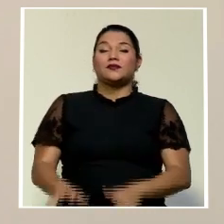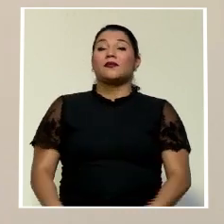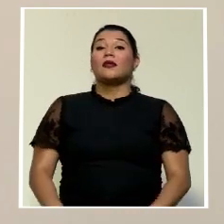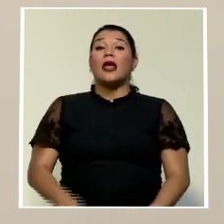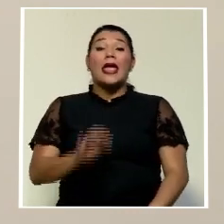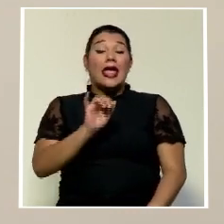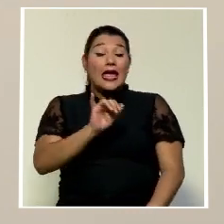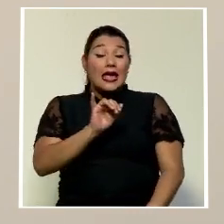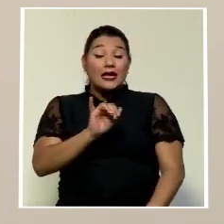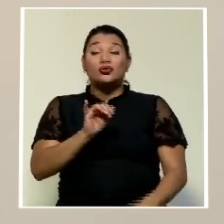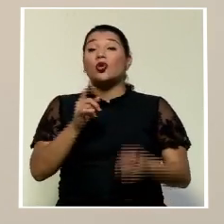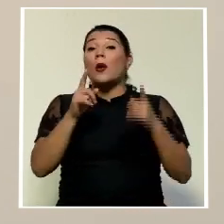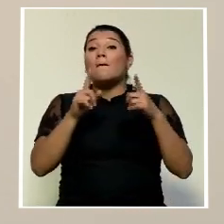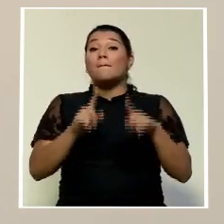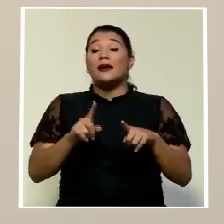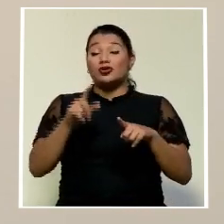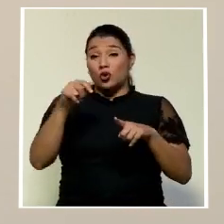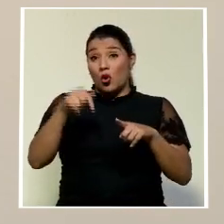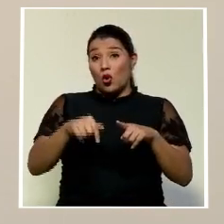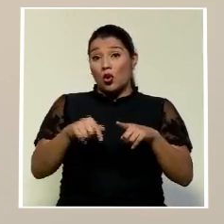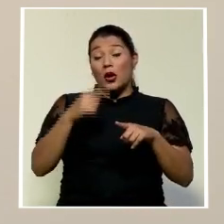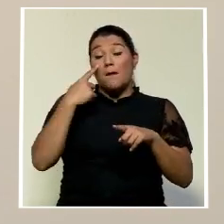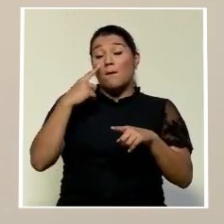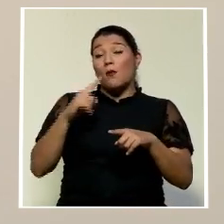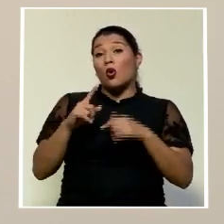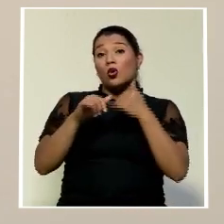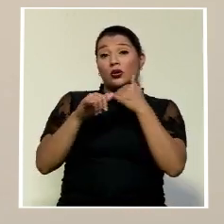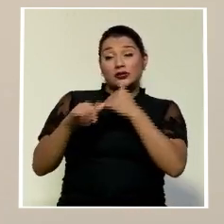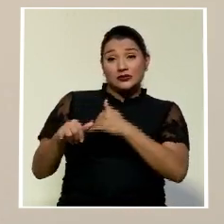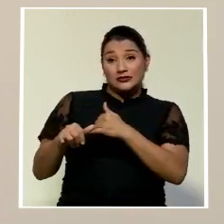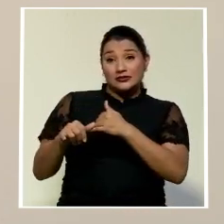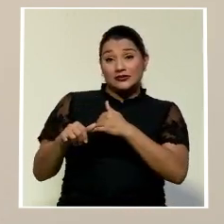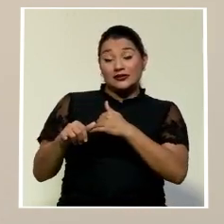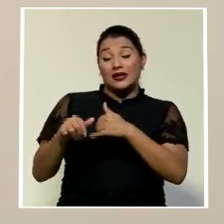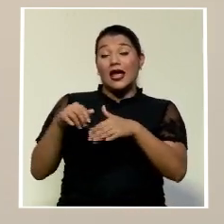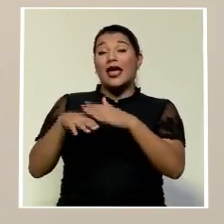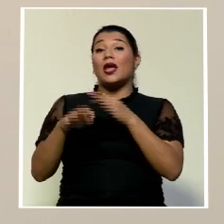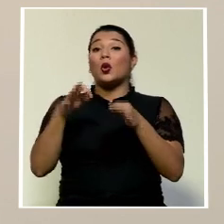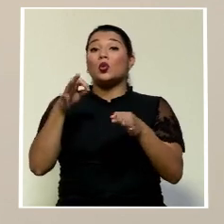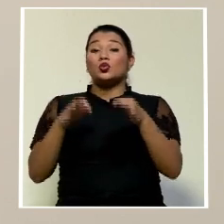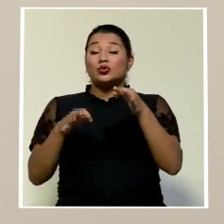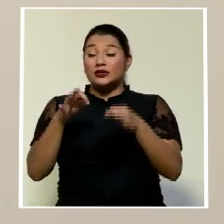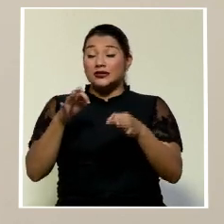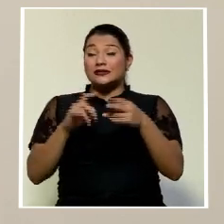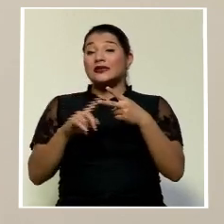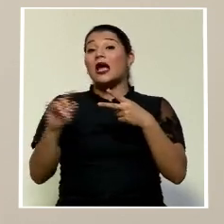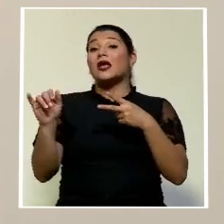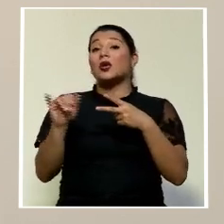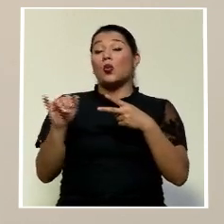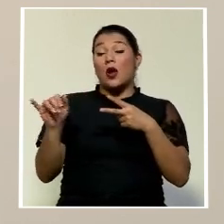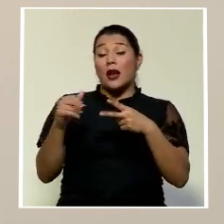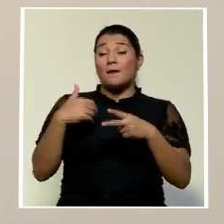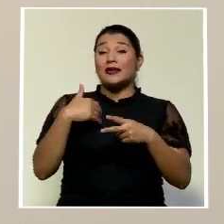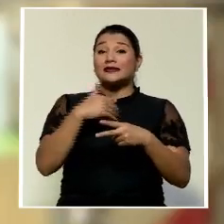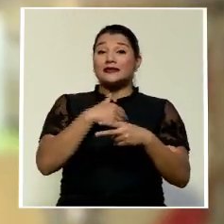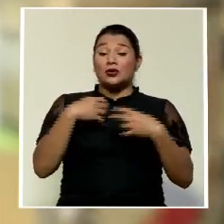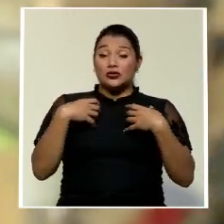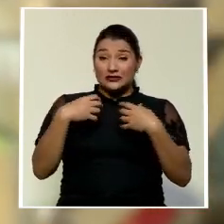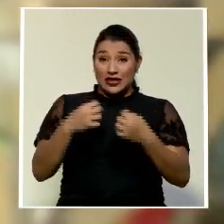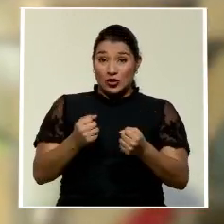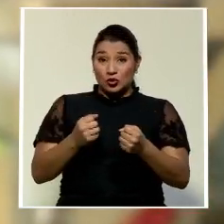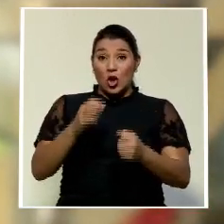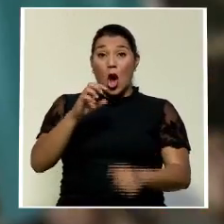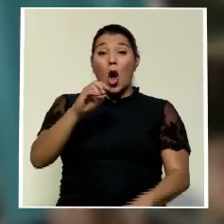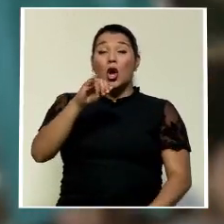que recurrió mediante la vía del habeas corpus, tanto Justicia como el Ministerio de Salud. El